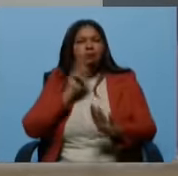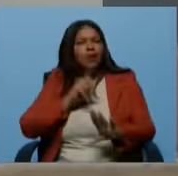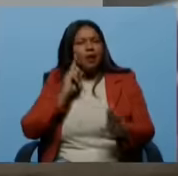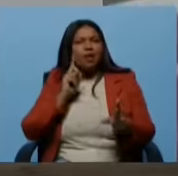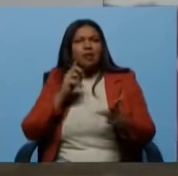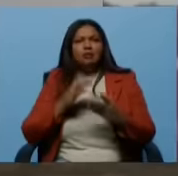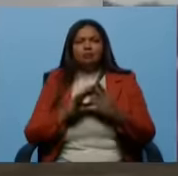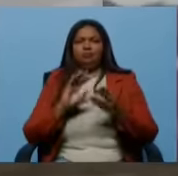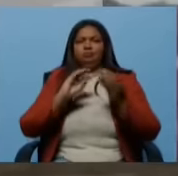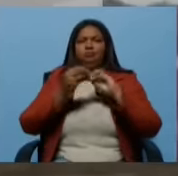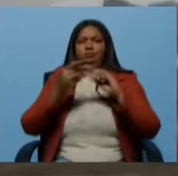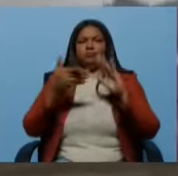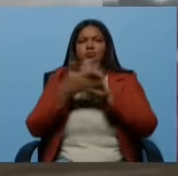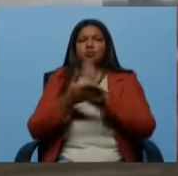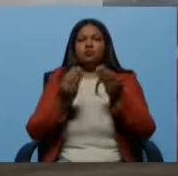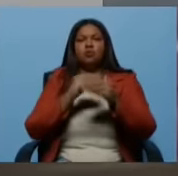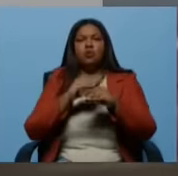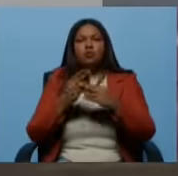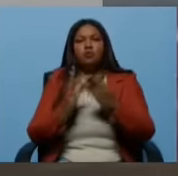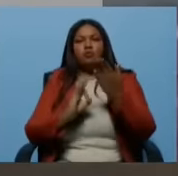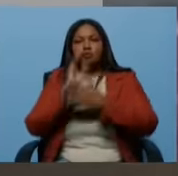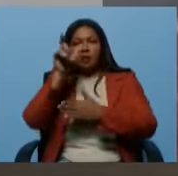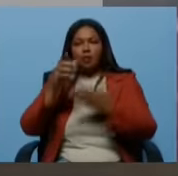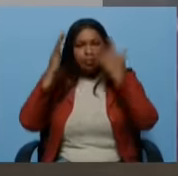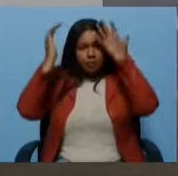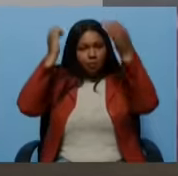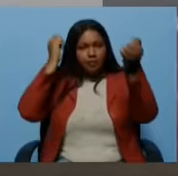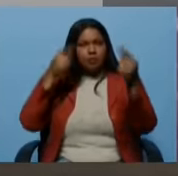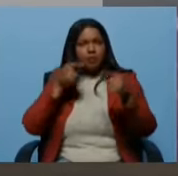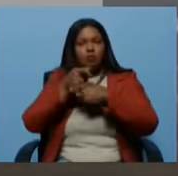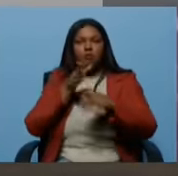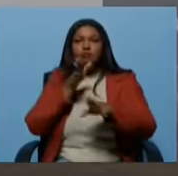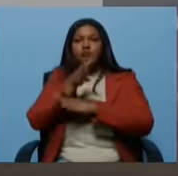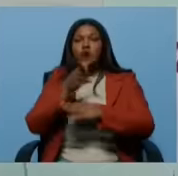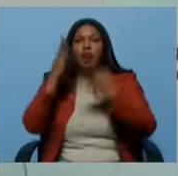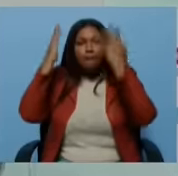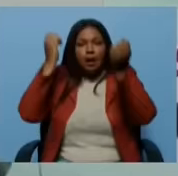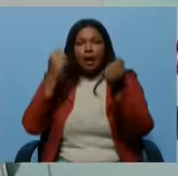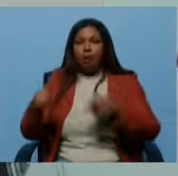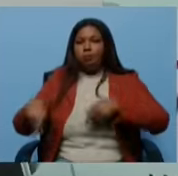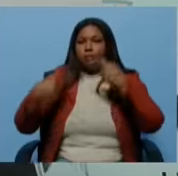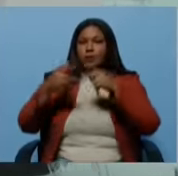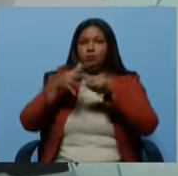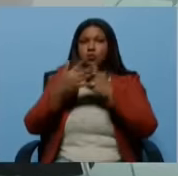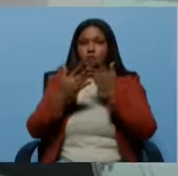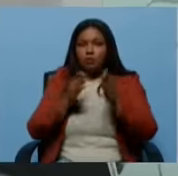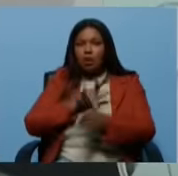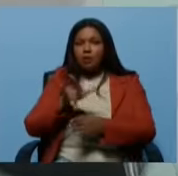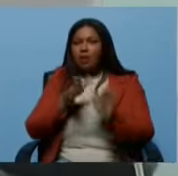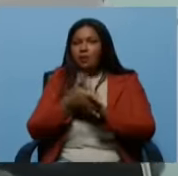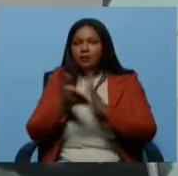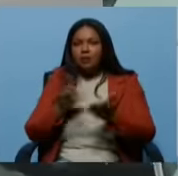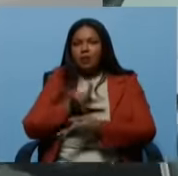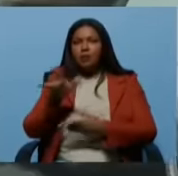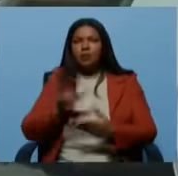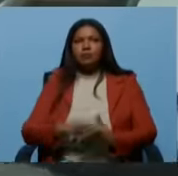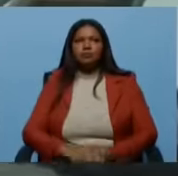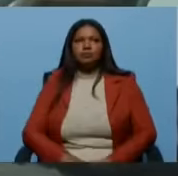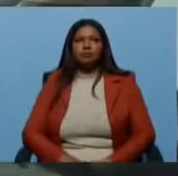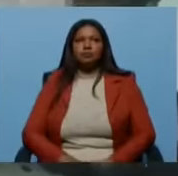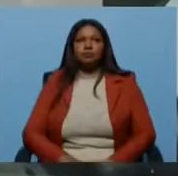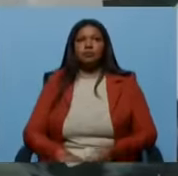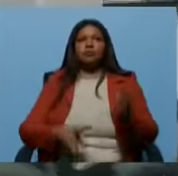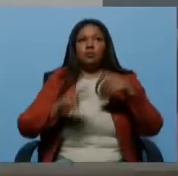y despreocupaba acerca de la actuación de un funcionario diplomático que dicha embajada, quien buscaba confrontar la presencia de la aeronave en el aeropuerto. El 11 de